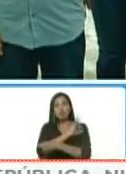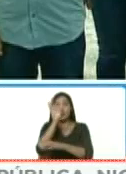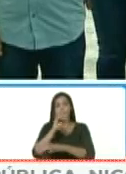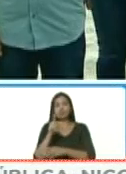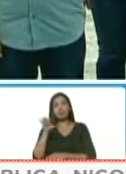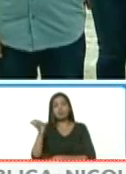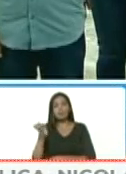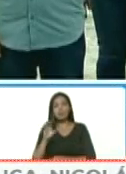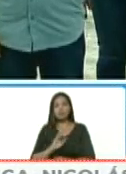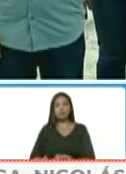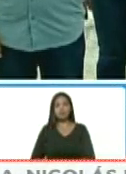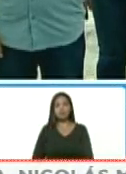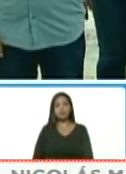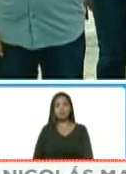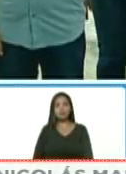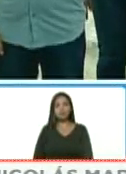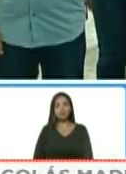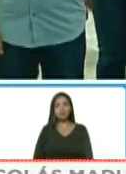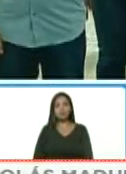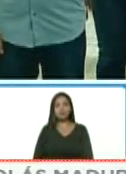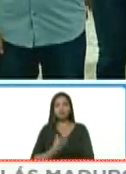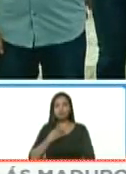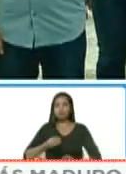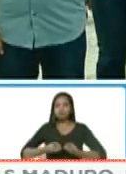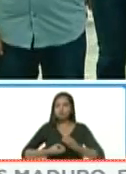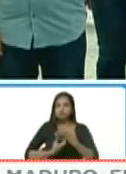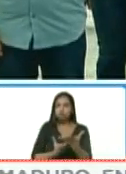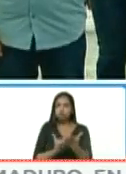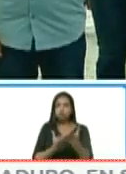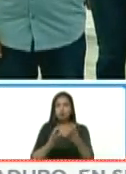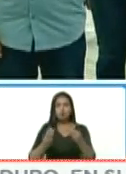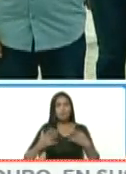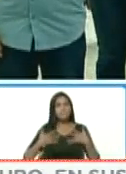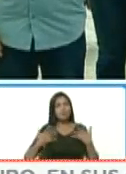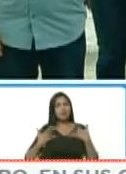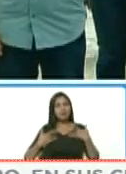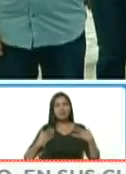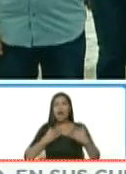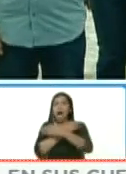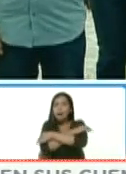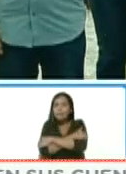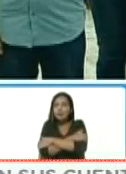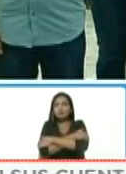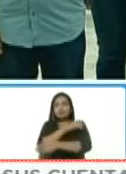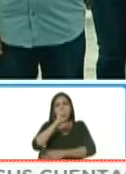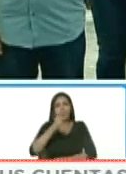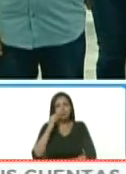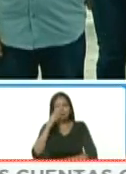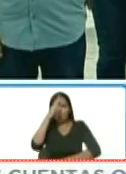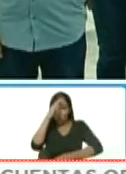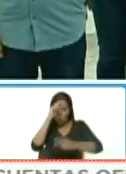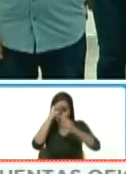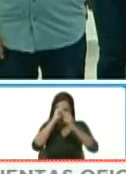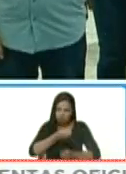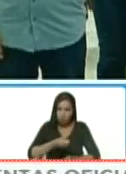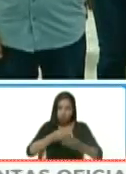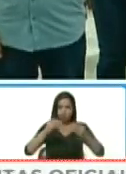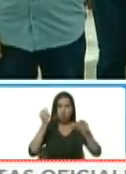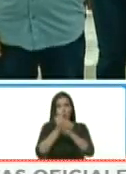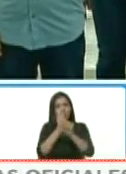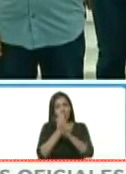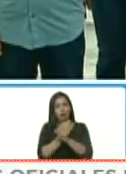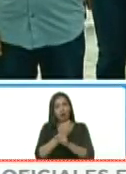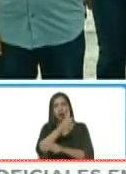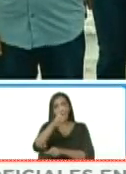gobernador del estado Sucre, transmítale mi alegría y un abrazo de reconocimiento a todos los trabajadores,